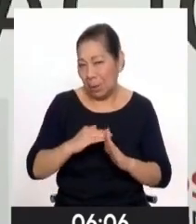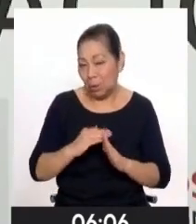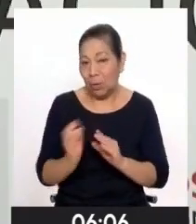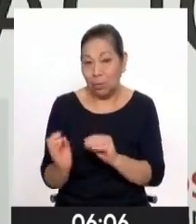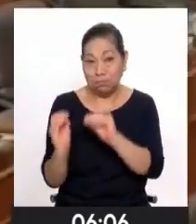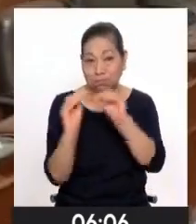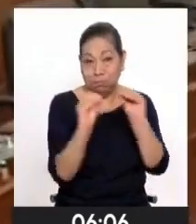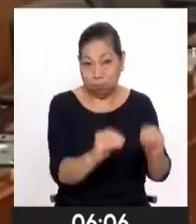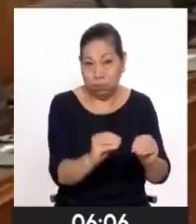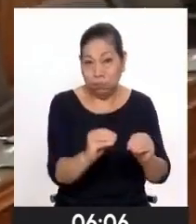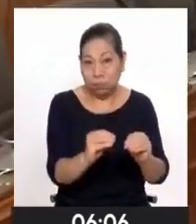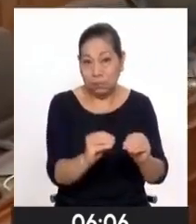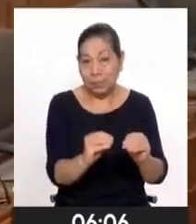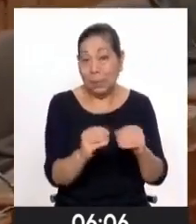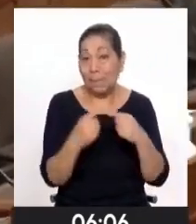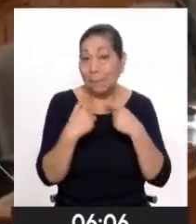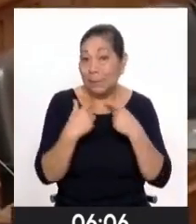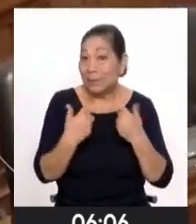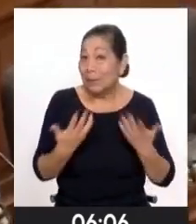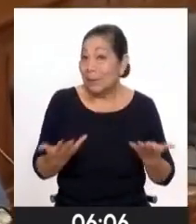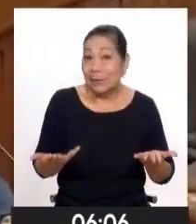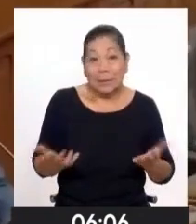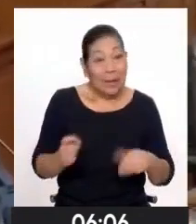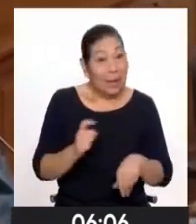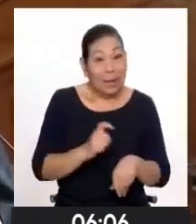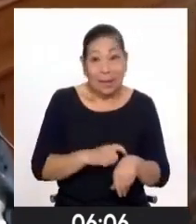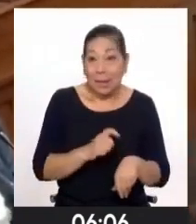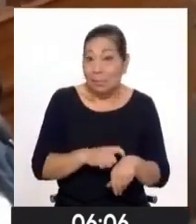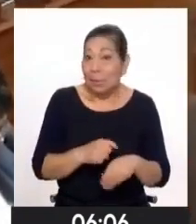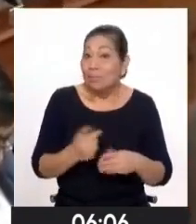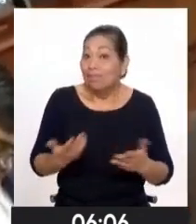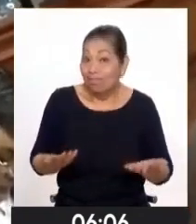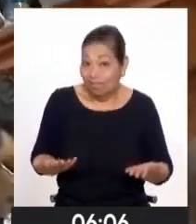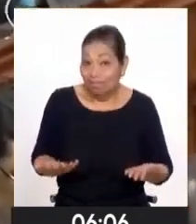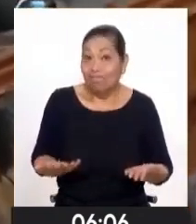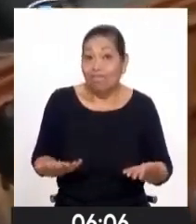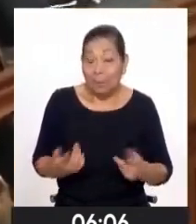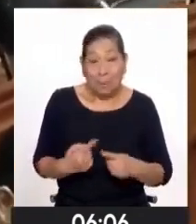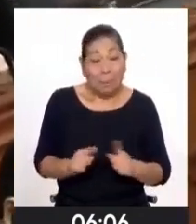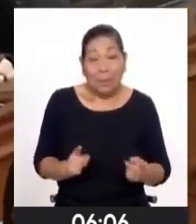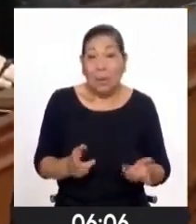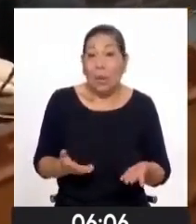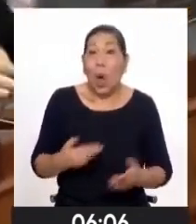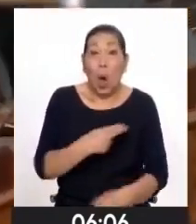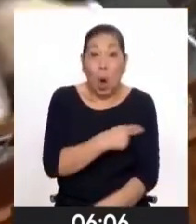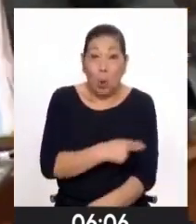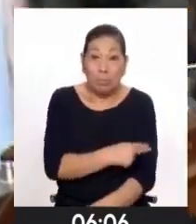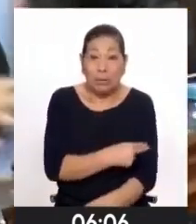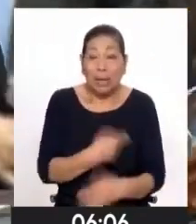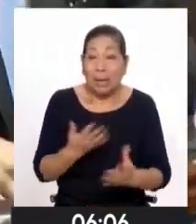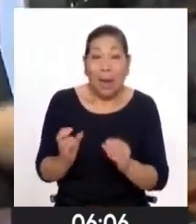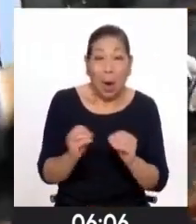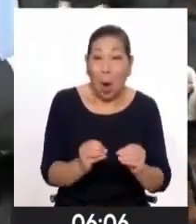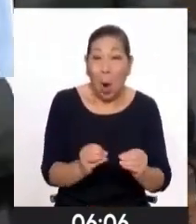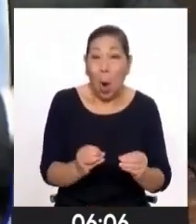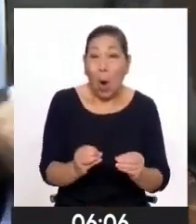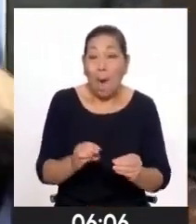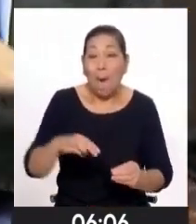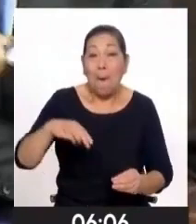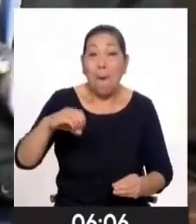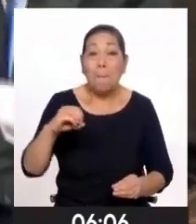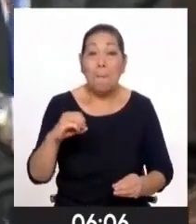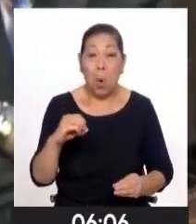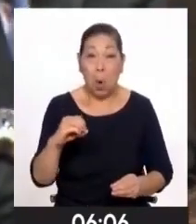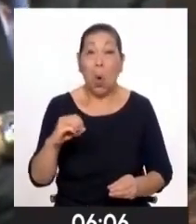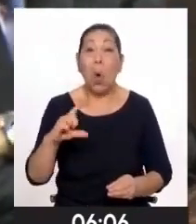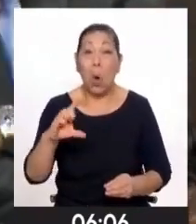del congresista Hernando guerra García El Congreso pierde a un buen primer vicepresidente con quien tuve varias diferencias pero a quien